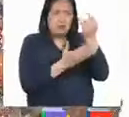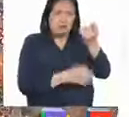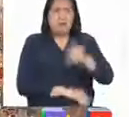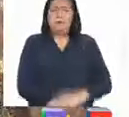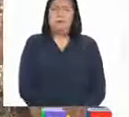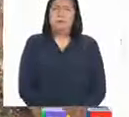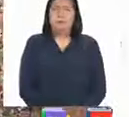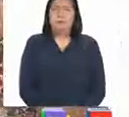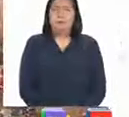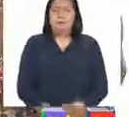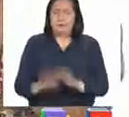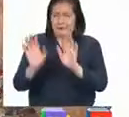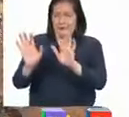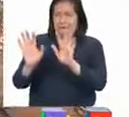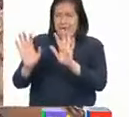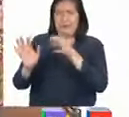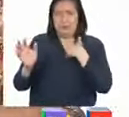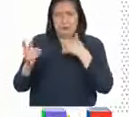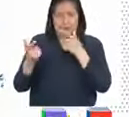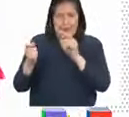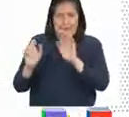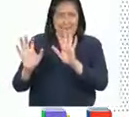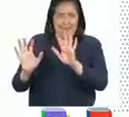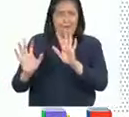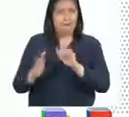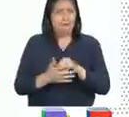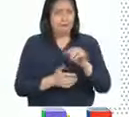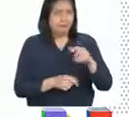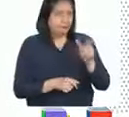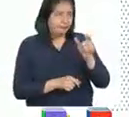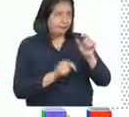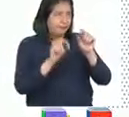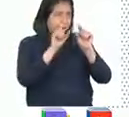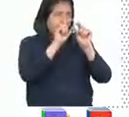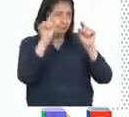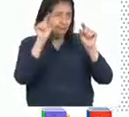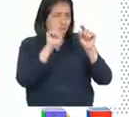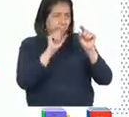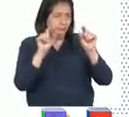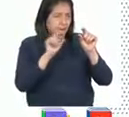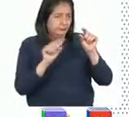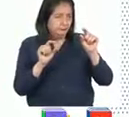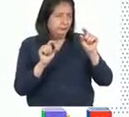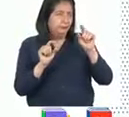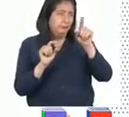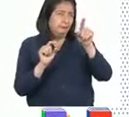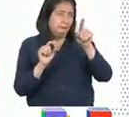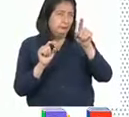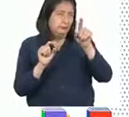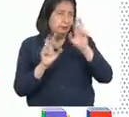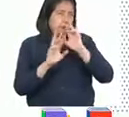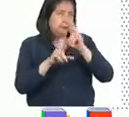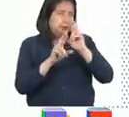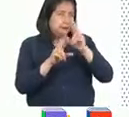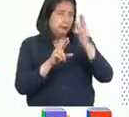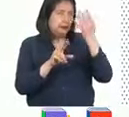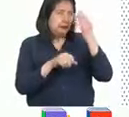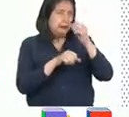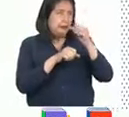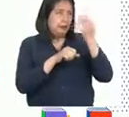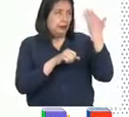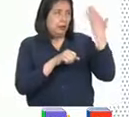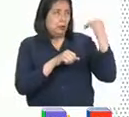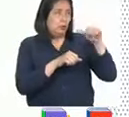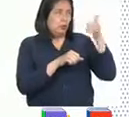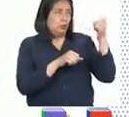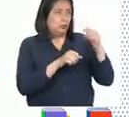gráfico? A ver, déjeme intentarlo. Las barras están echadas y entiendo que representan los resultados de otros censos,